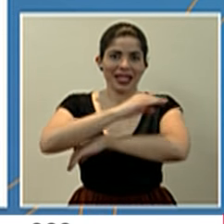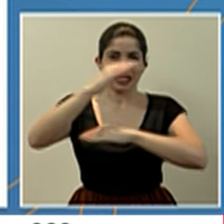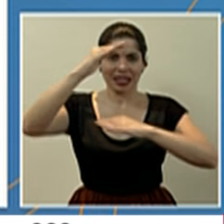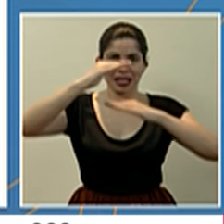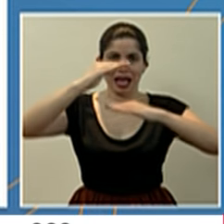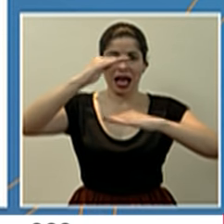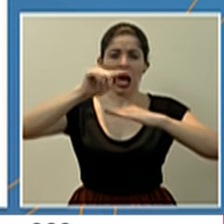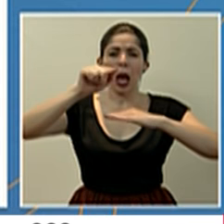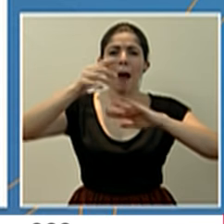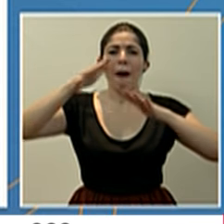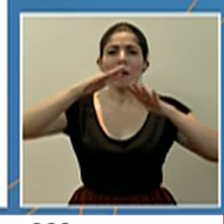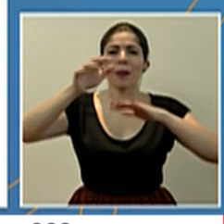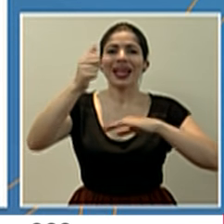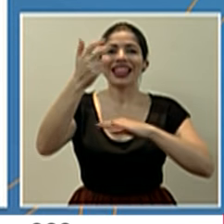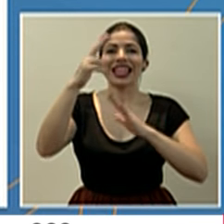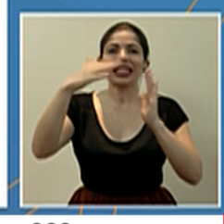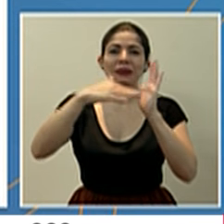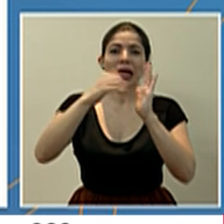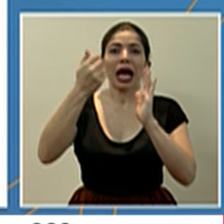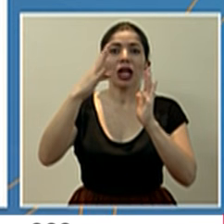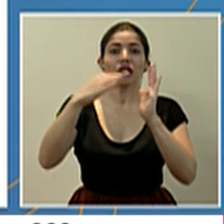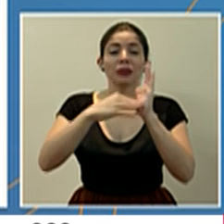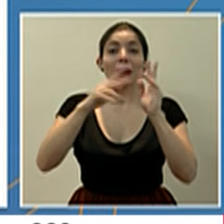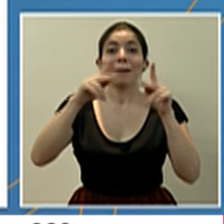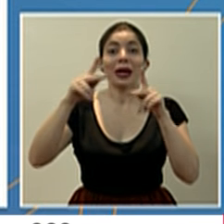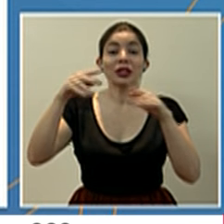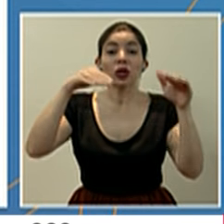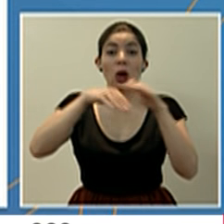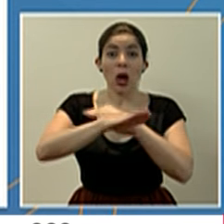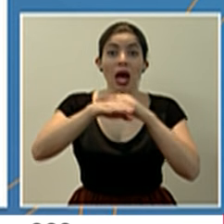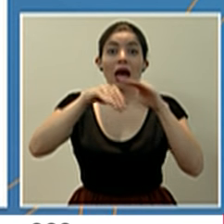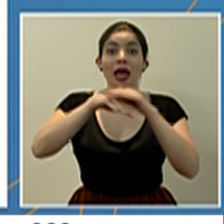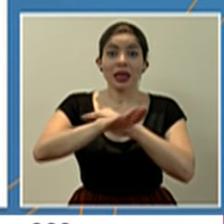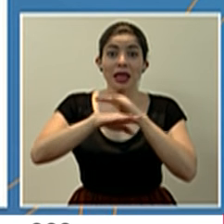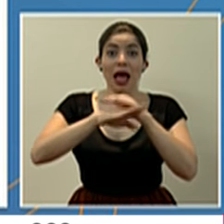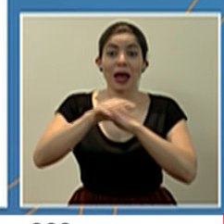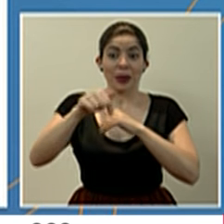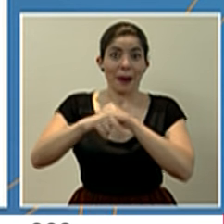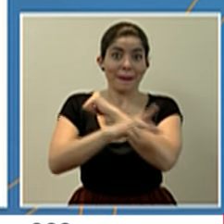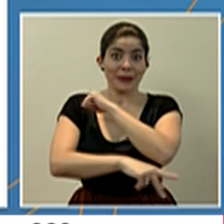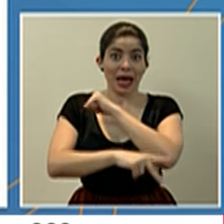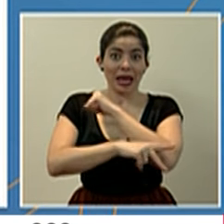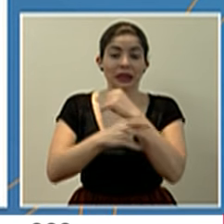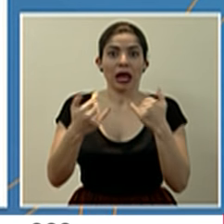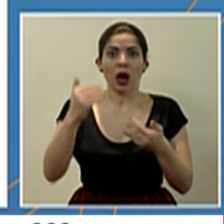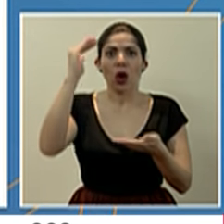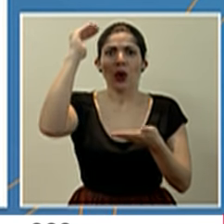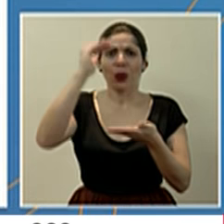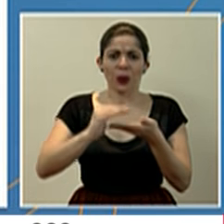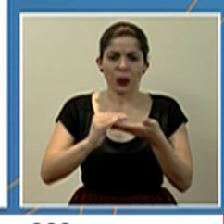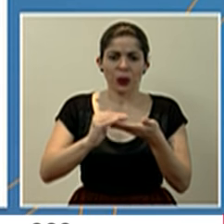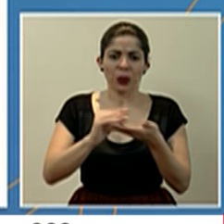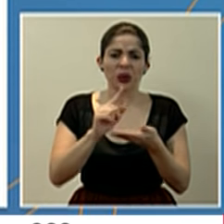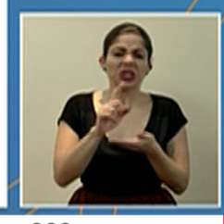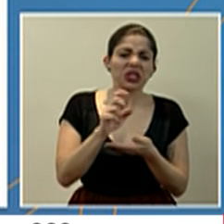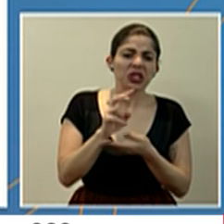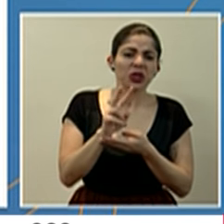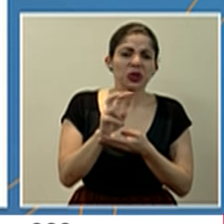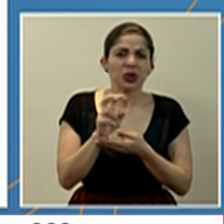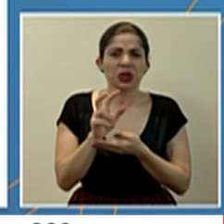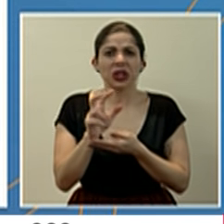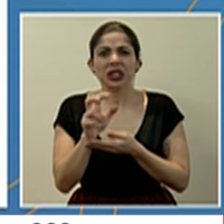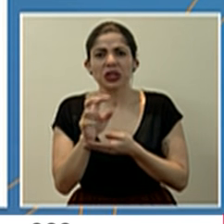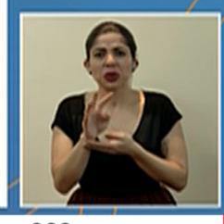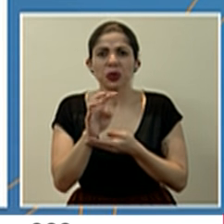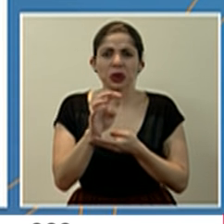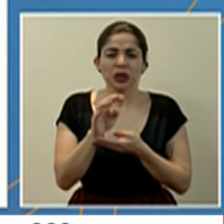un promedio aproximado de los 13.000, 14.000 personas ingresando al país y hemos bajado a sumas ya de 100, 200,